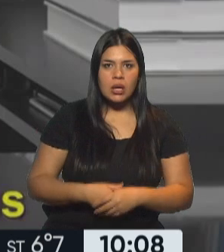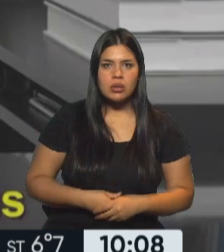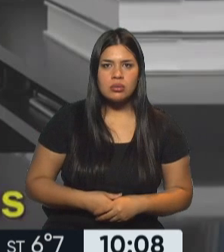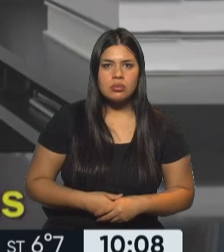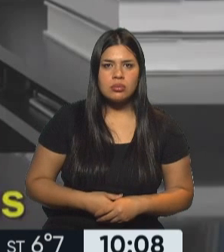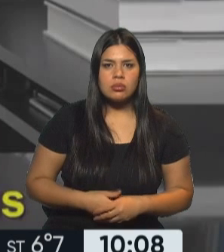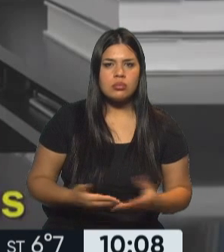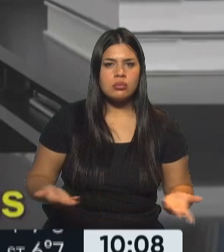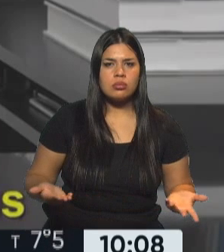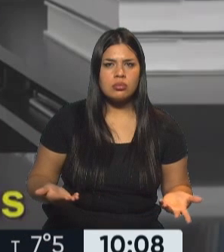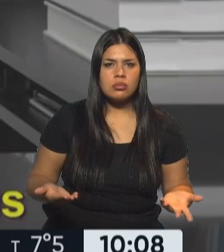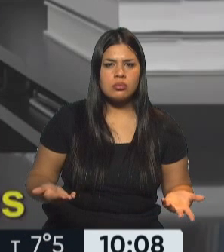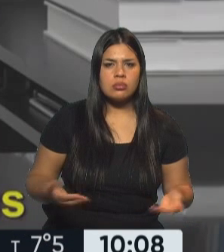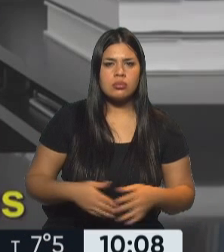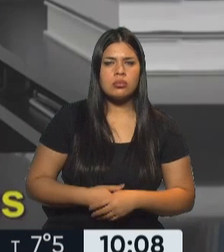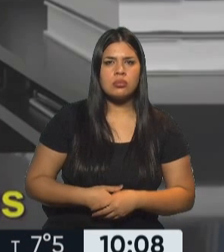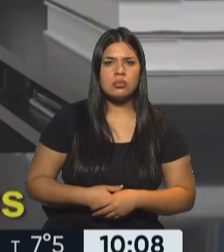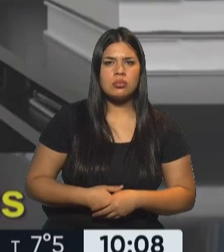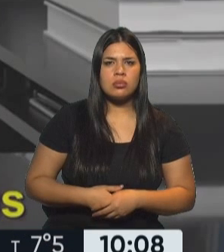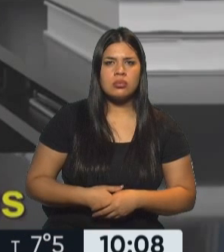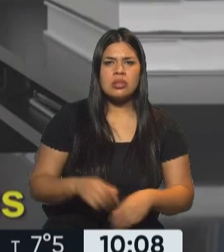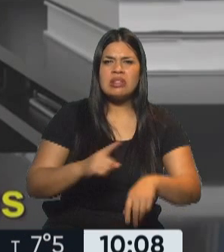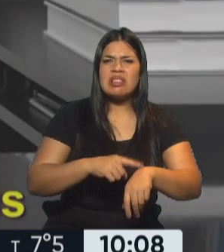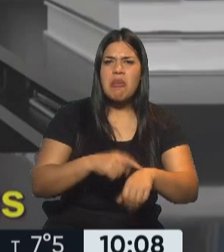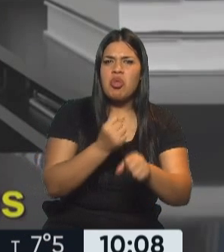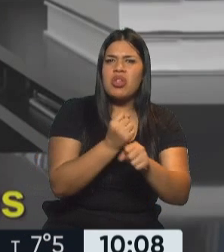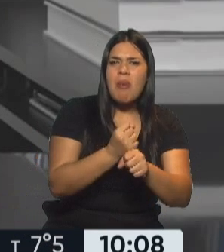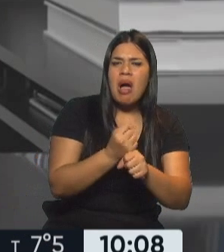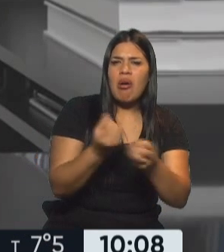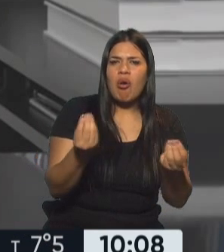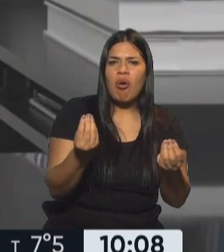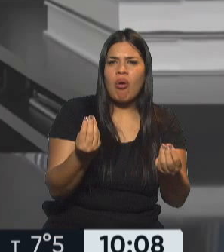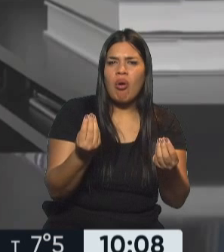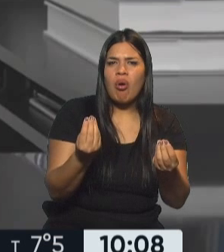gastan o invierten sus tiempos, sus recursos?